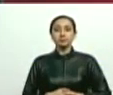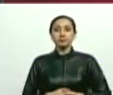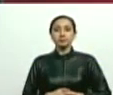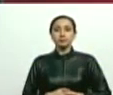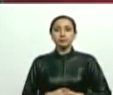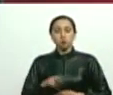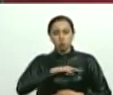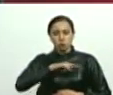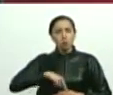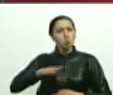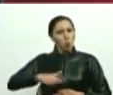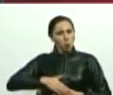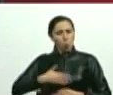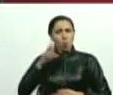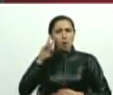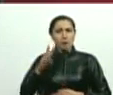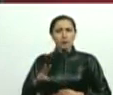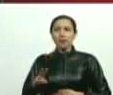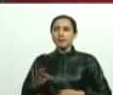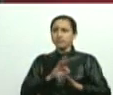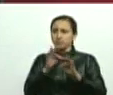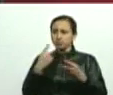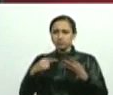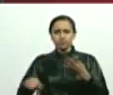Hemos podido ver de todo.